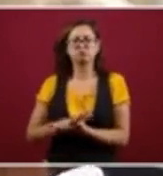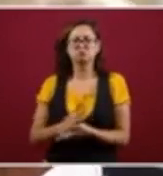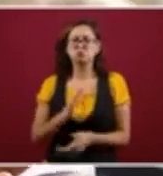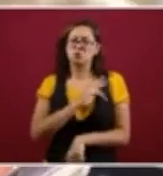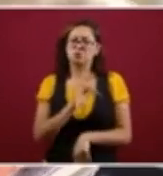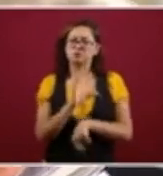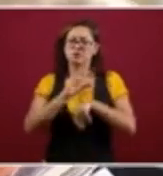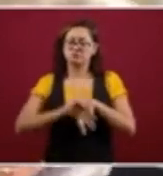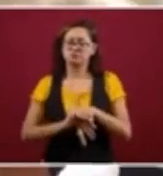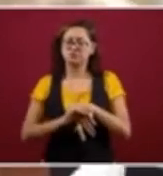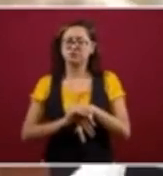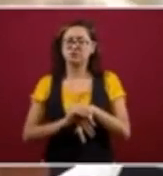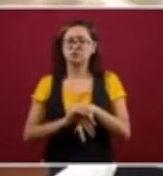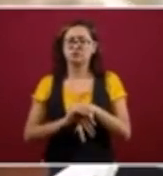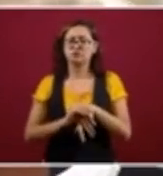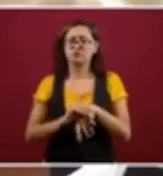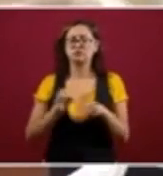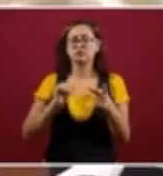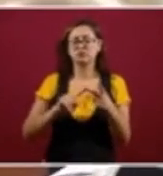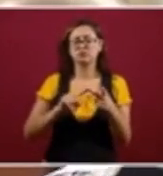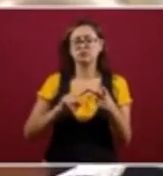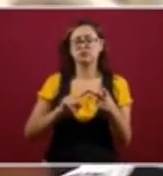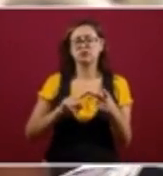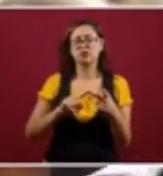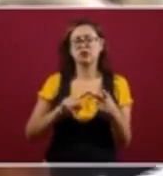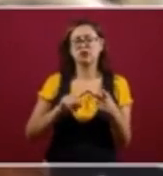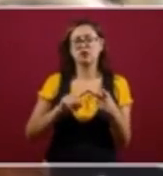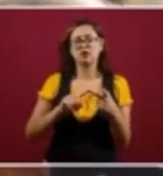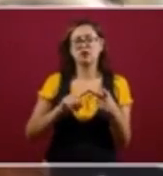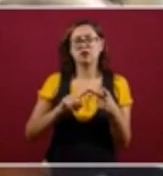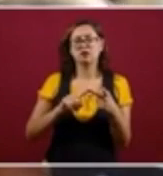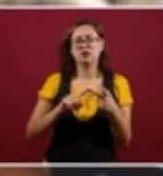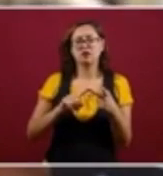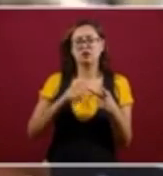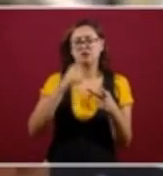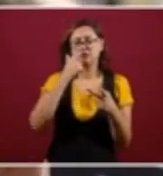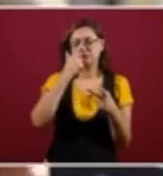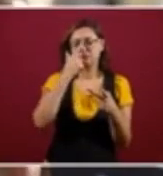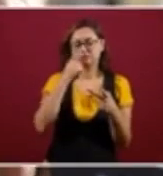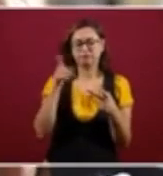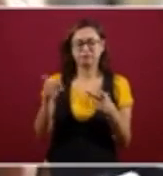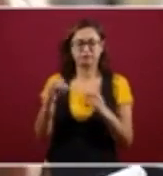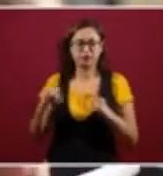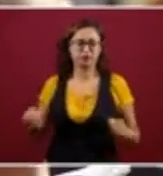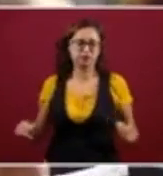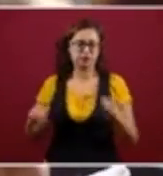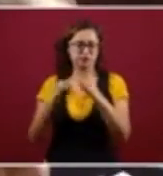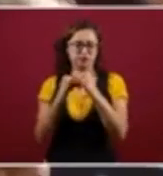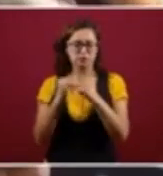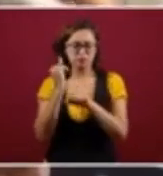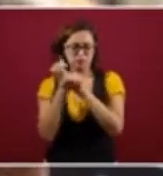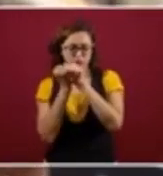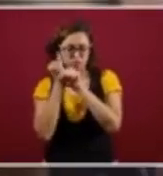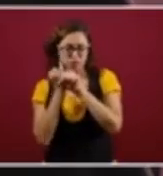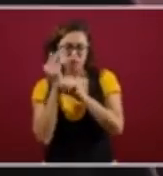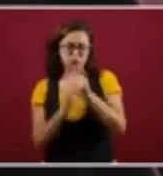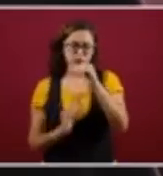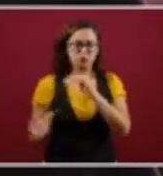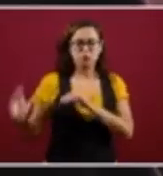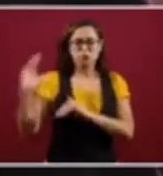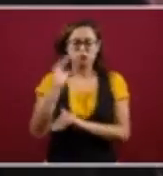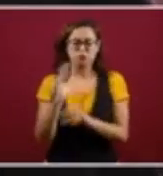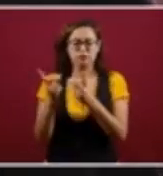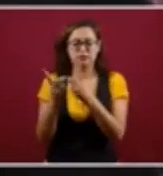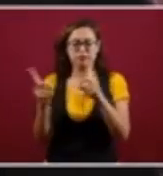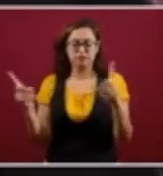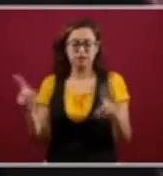legales. En tanto, el Instituto de Altos Estudios Internacionales y del Desarrollo, con